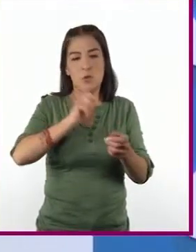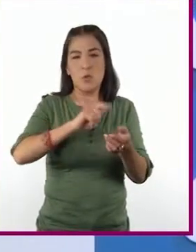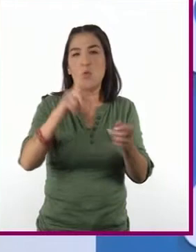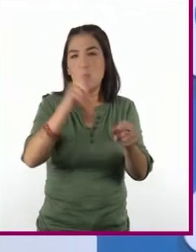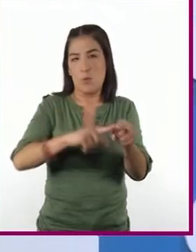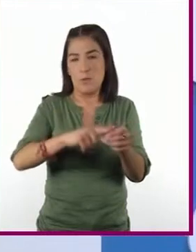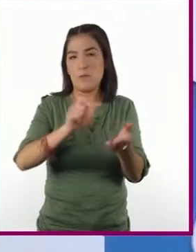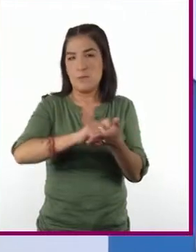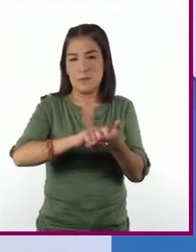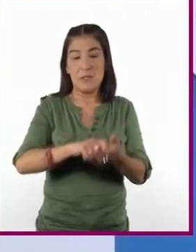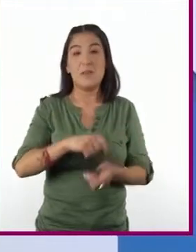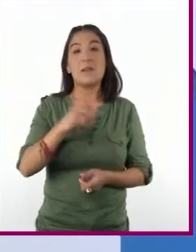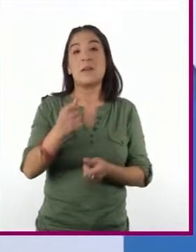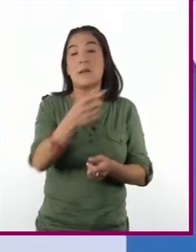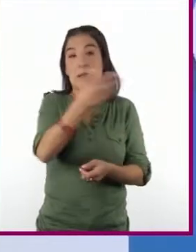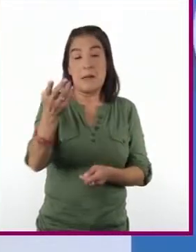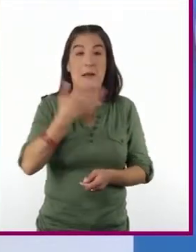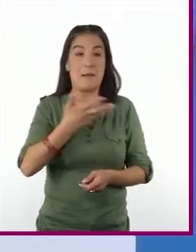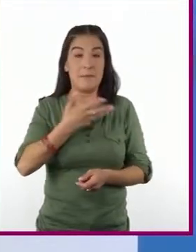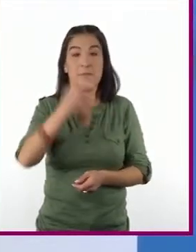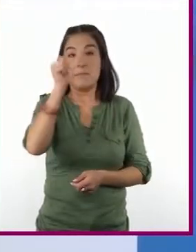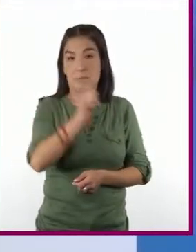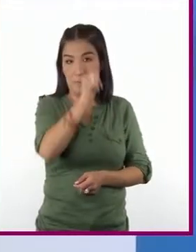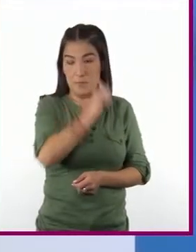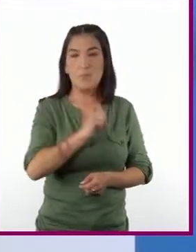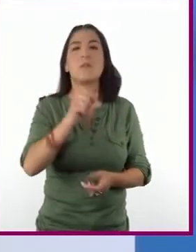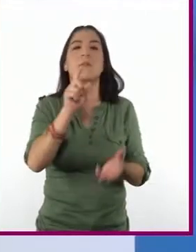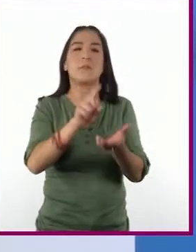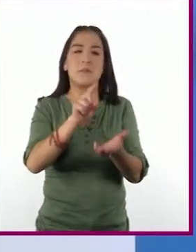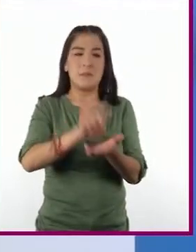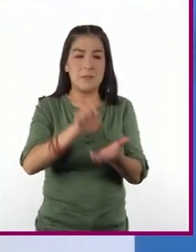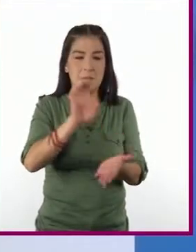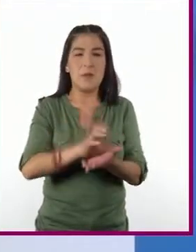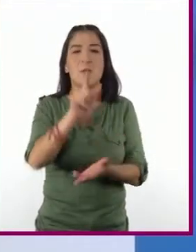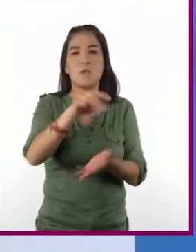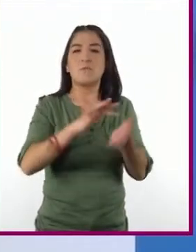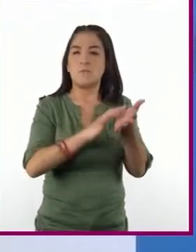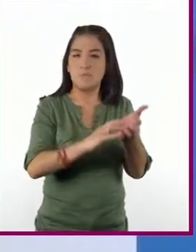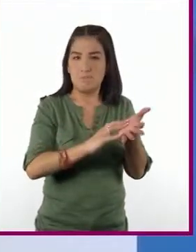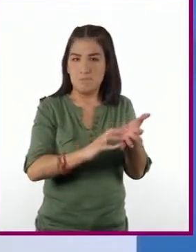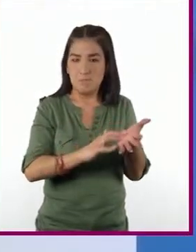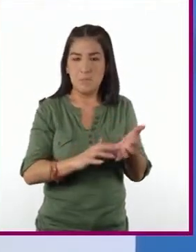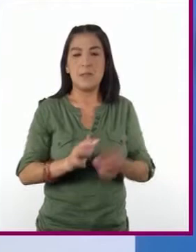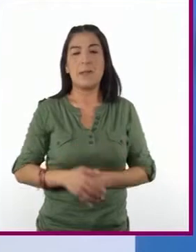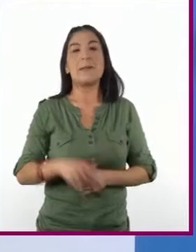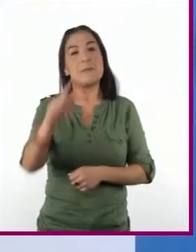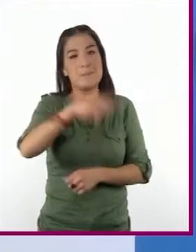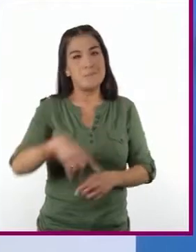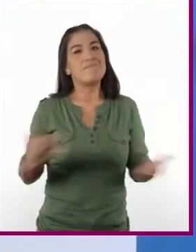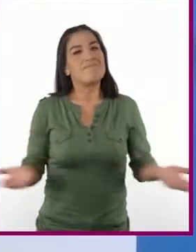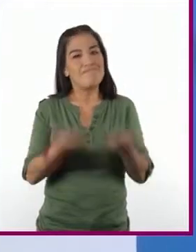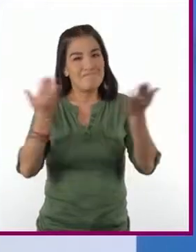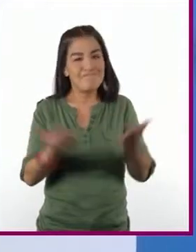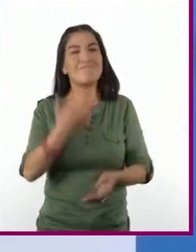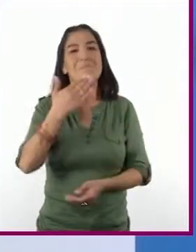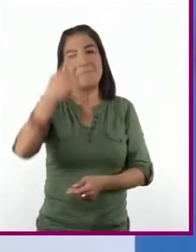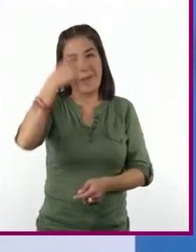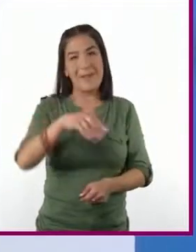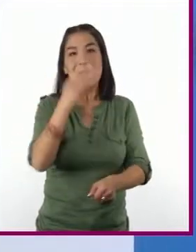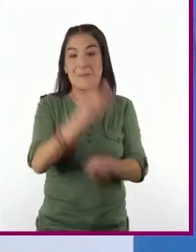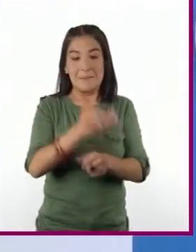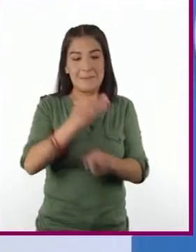tenga discapacidad visual, prepare hojas Ledger, punzón y regleta. También necesitamos toda la actitud positiva para que la sesión